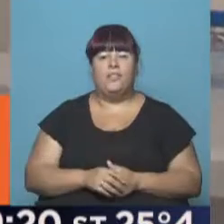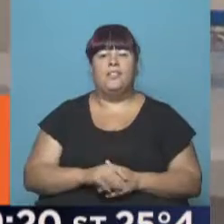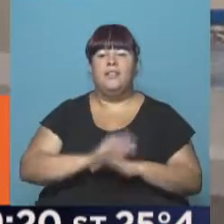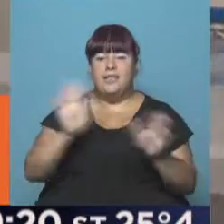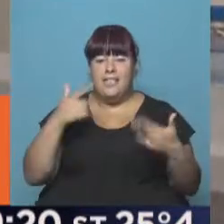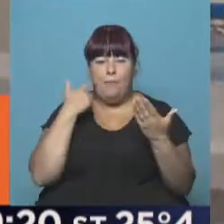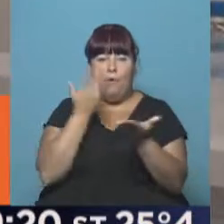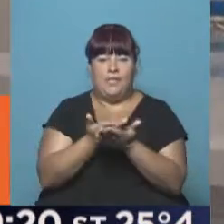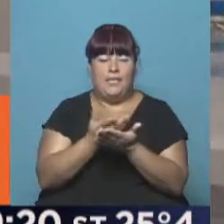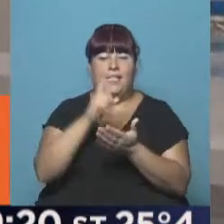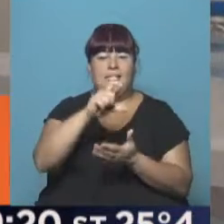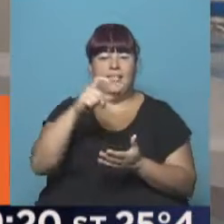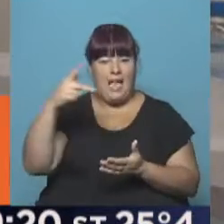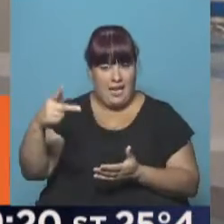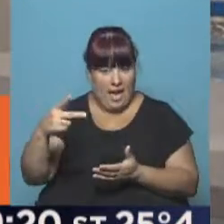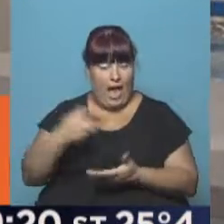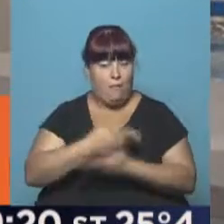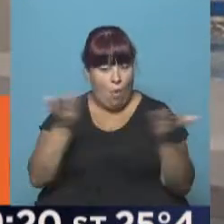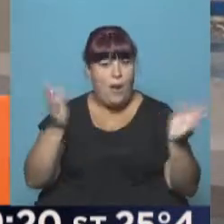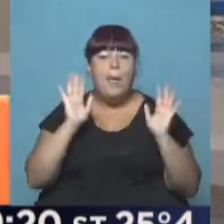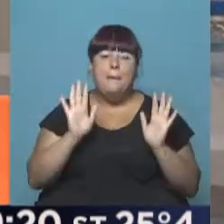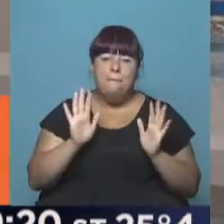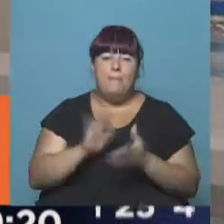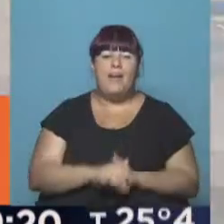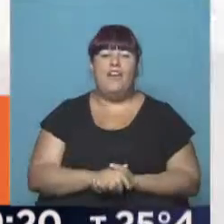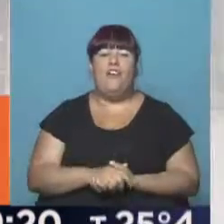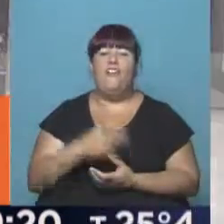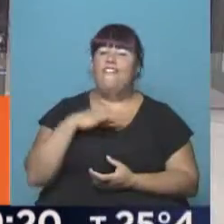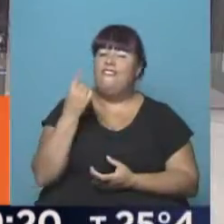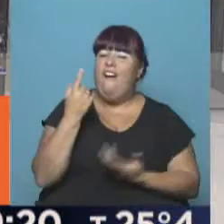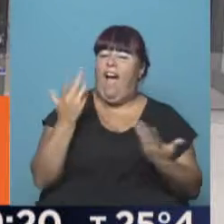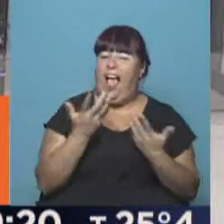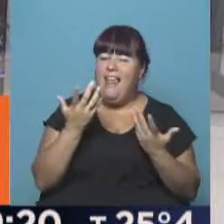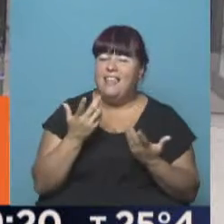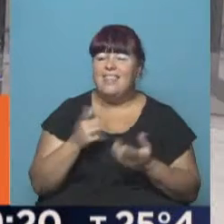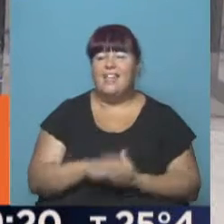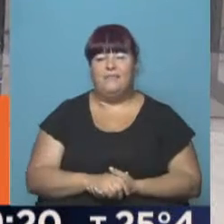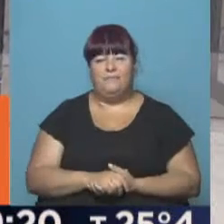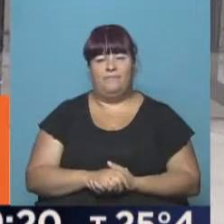fue presentado en el CCK, pero faltaba algo, ¿no? Y si